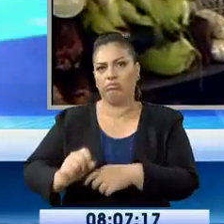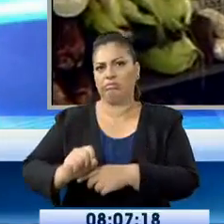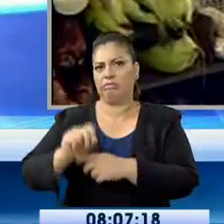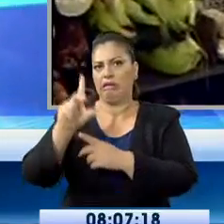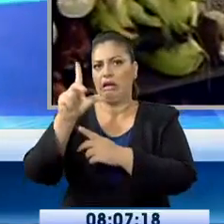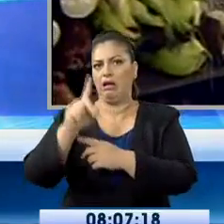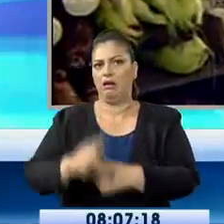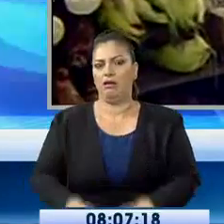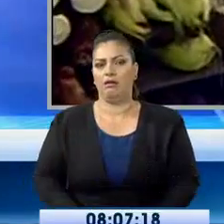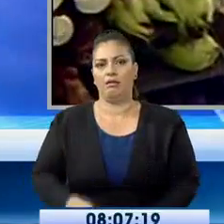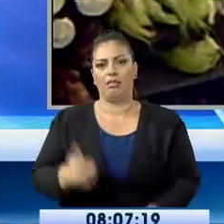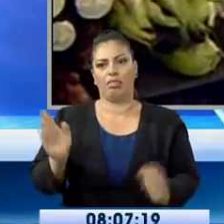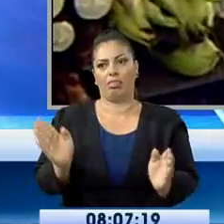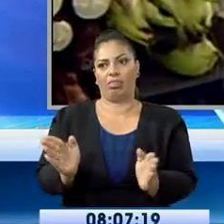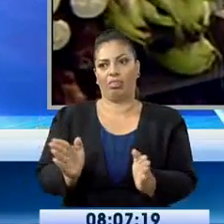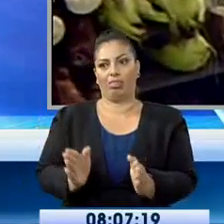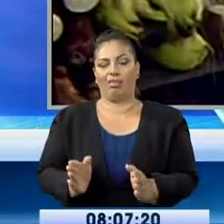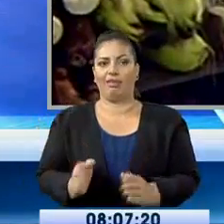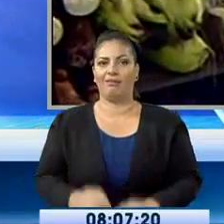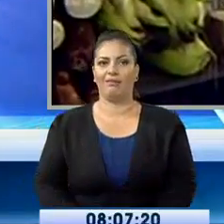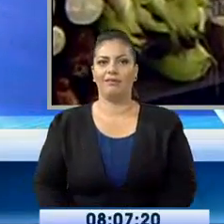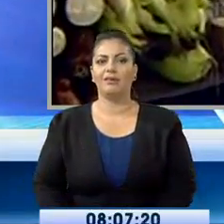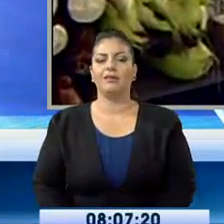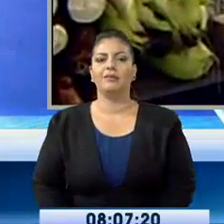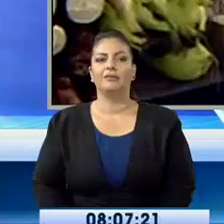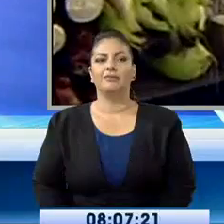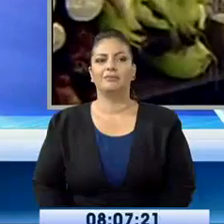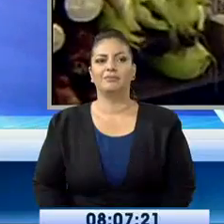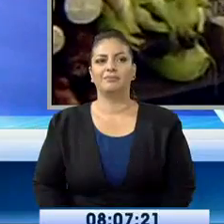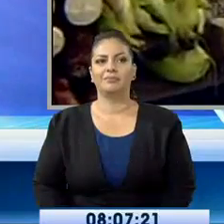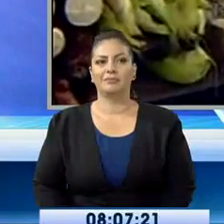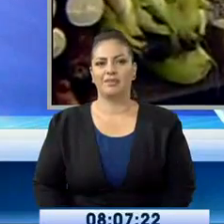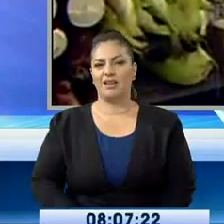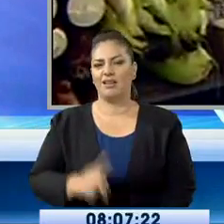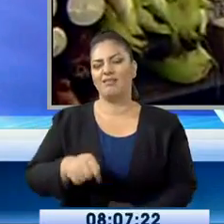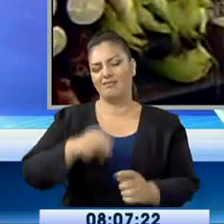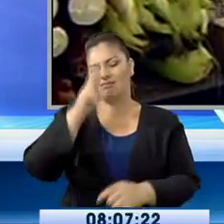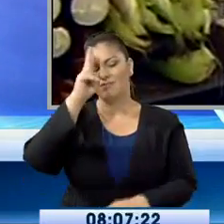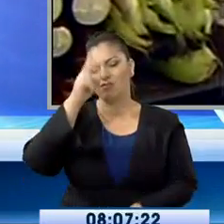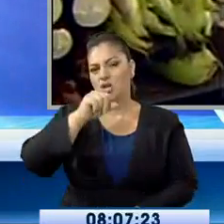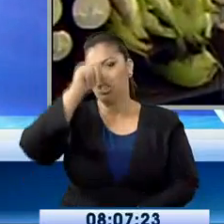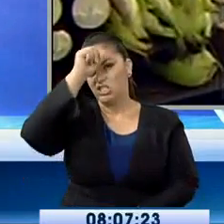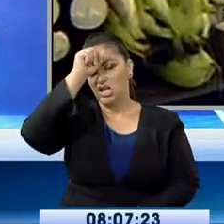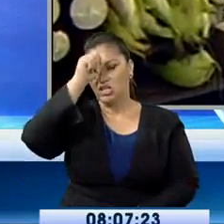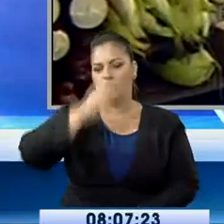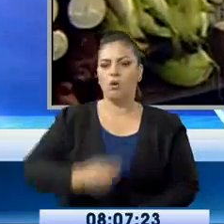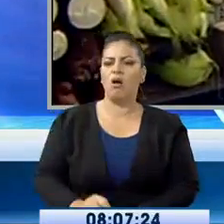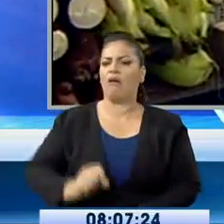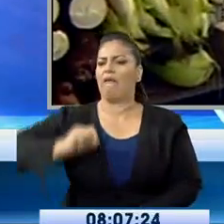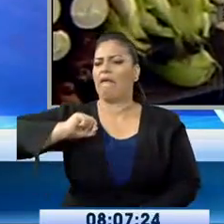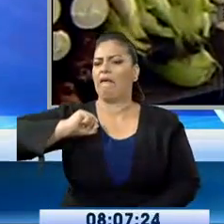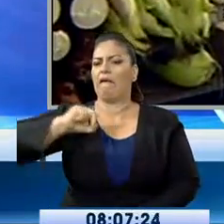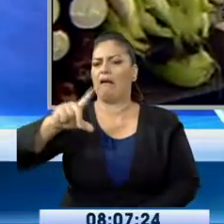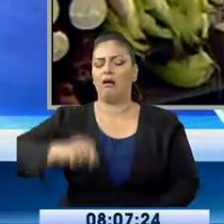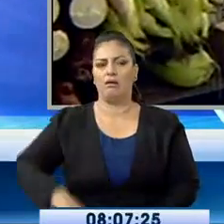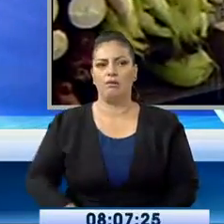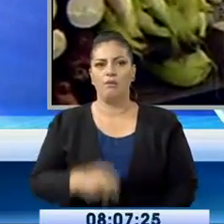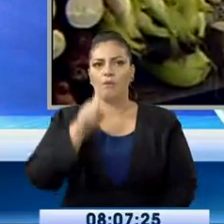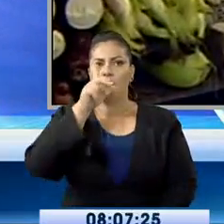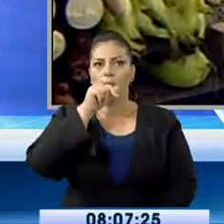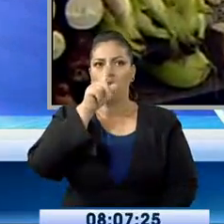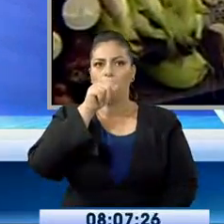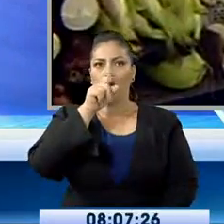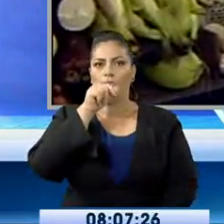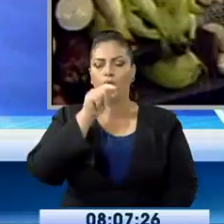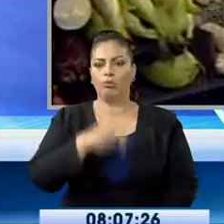Comida light. El chacho se ha hecho aniñado ya y ya no quiere comer cualquier comida, hay que comprar comida light, se pone más caro. El pollo como que se infla